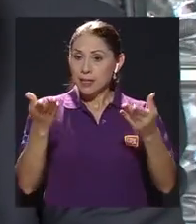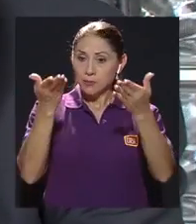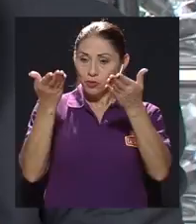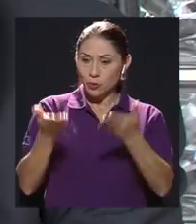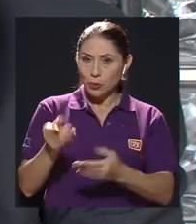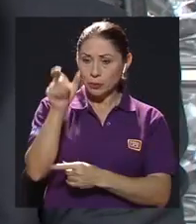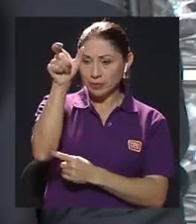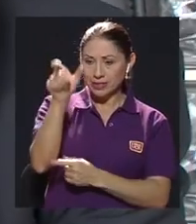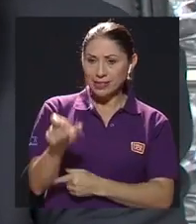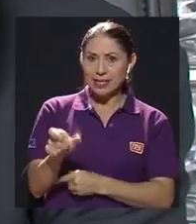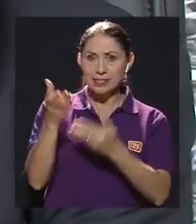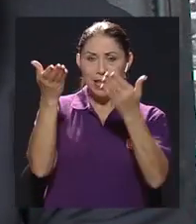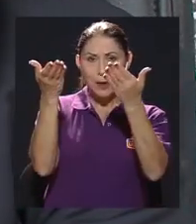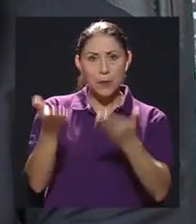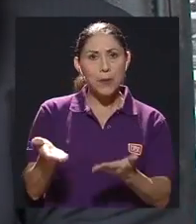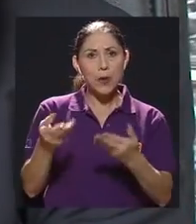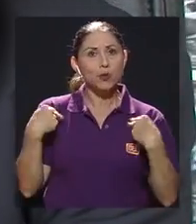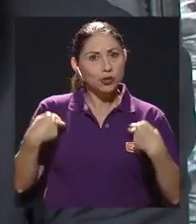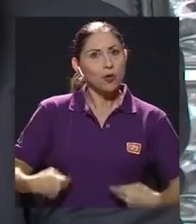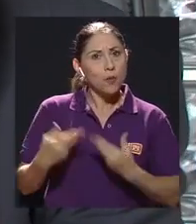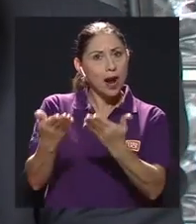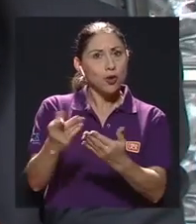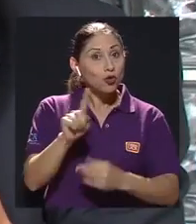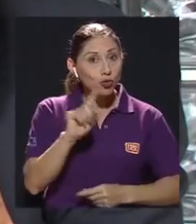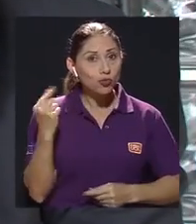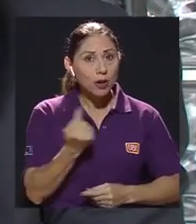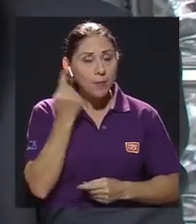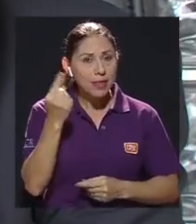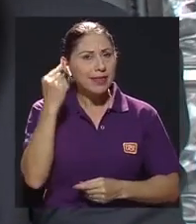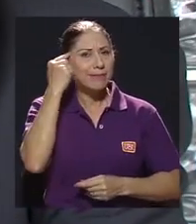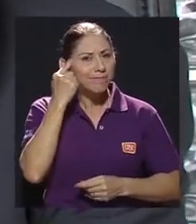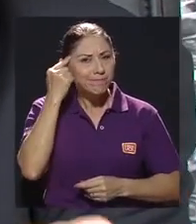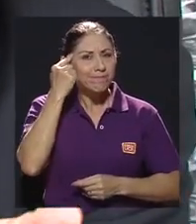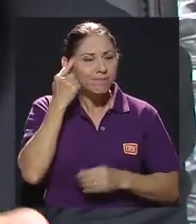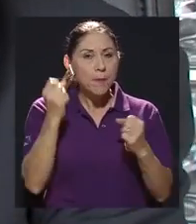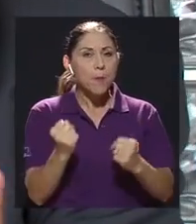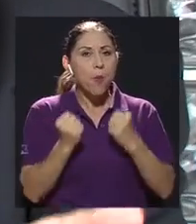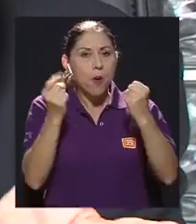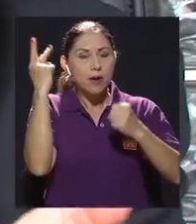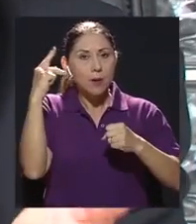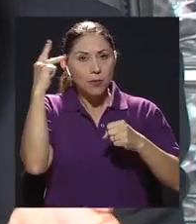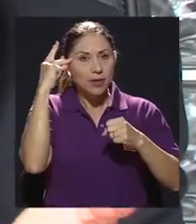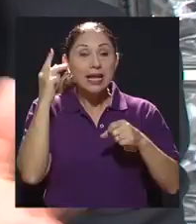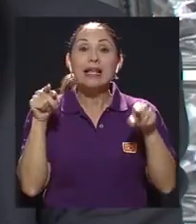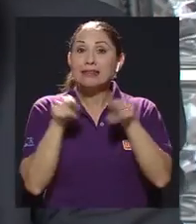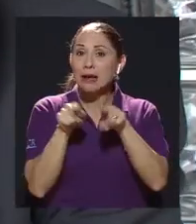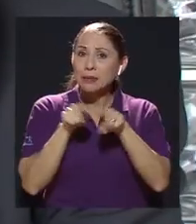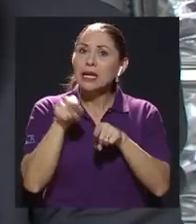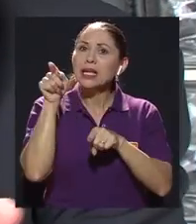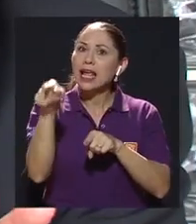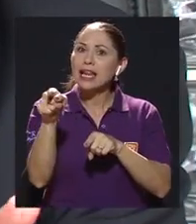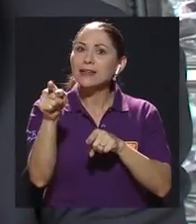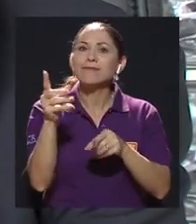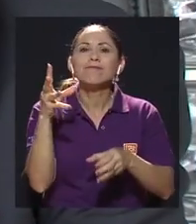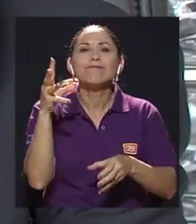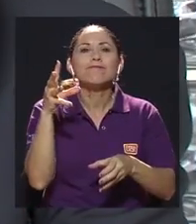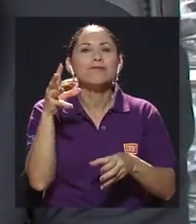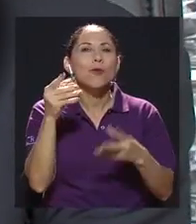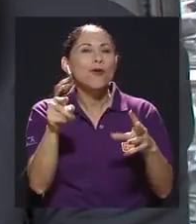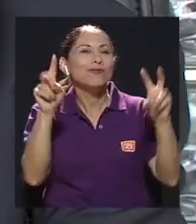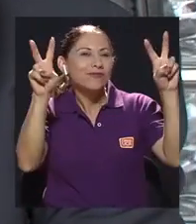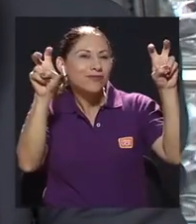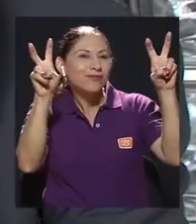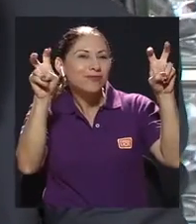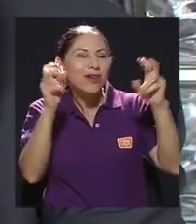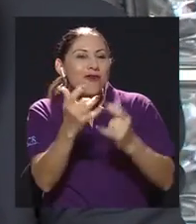ser humano que no solamente ha reflexionado sobre el poder y la política, sino que ha estado metido sin duda alguna en el fuego ardiente de